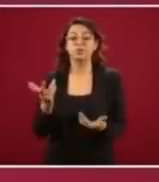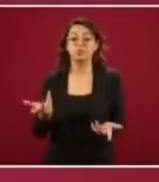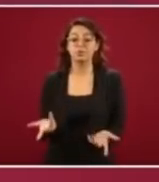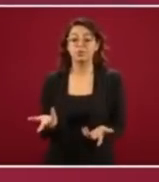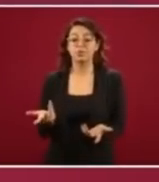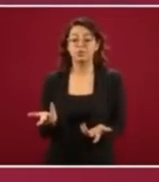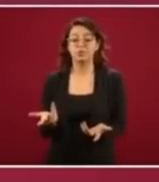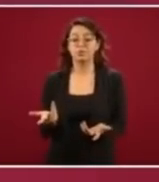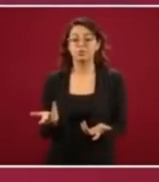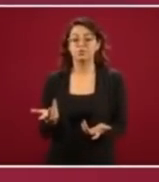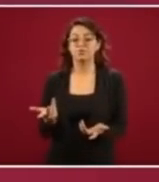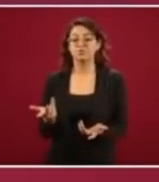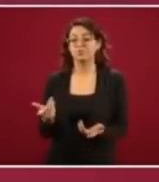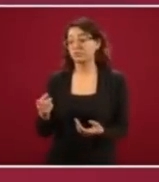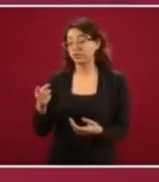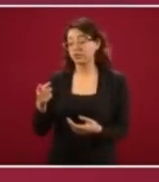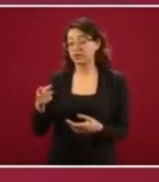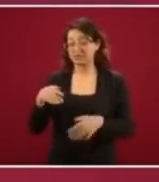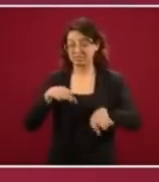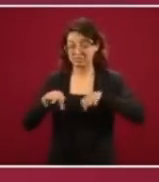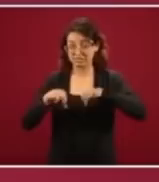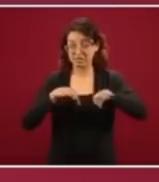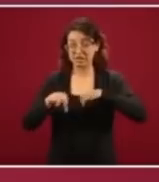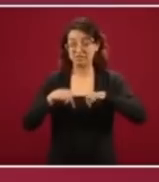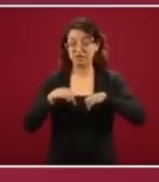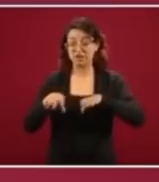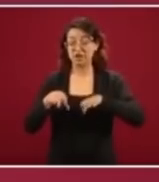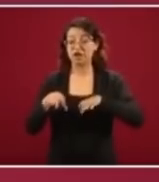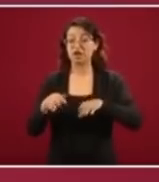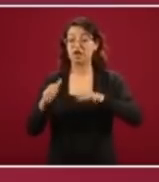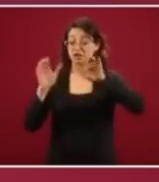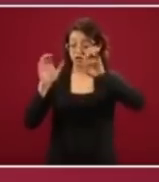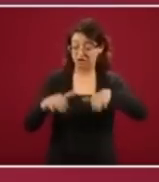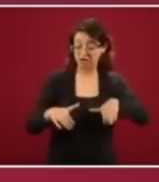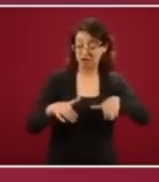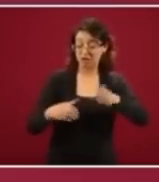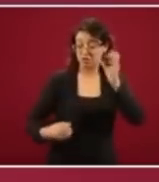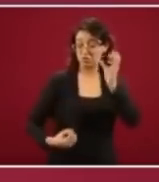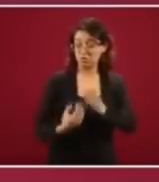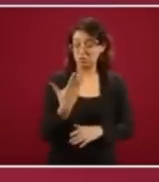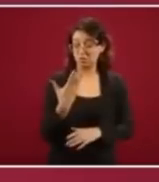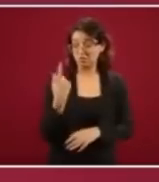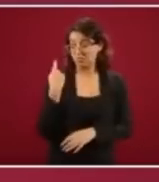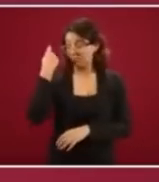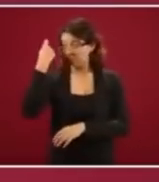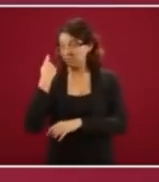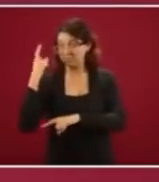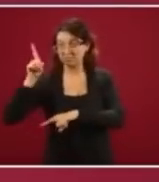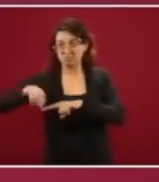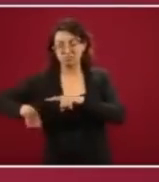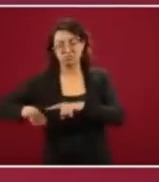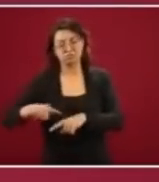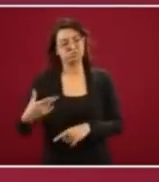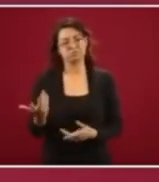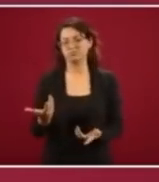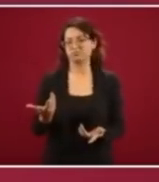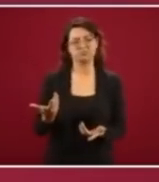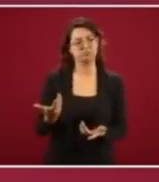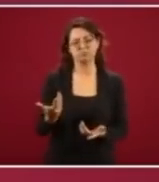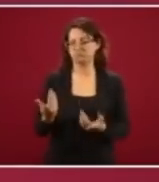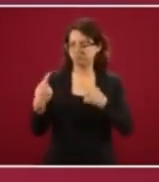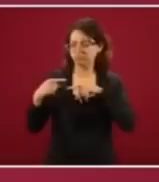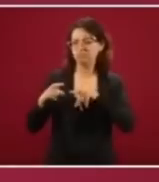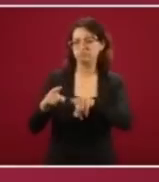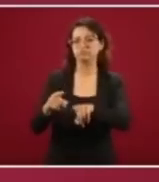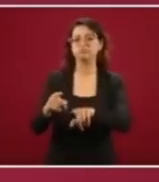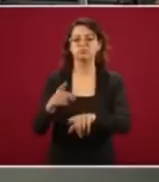la necesidad de que para poder trabajar o para poder hacer estas funciones, pues dejen de recibir